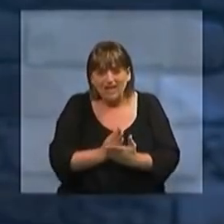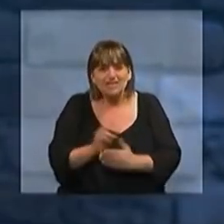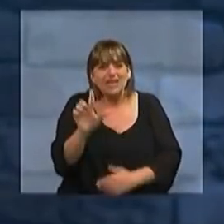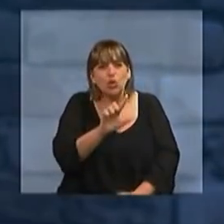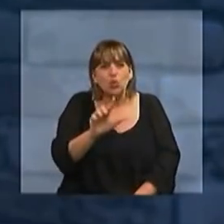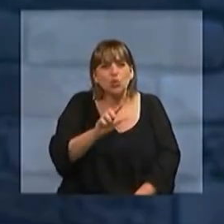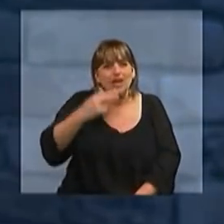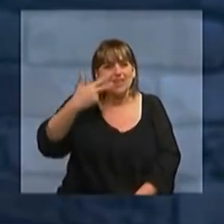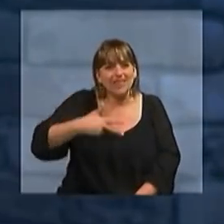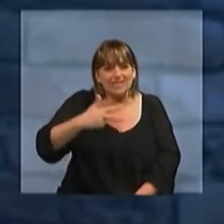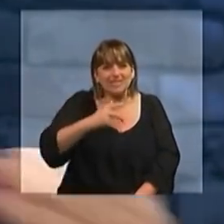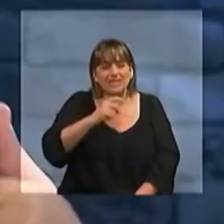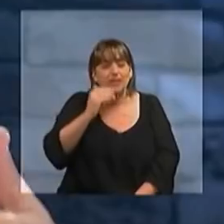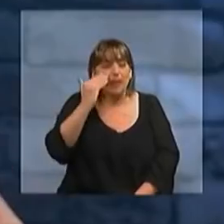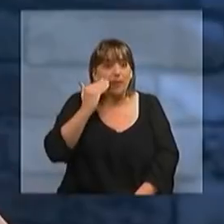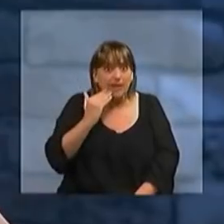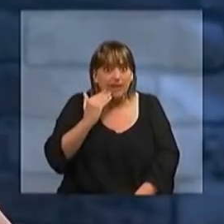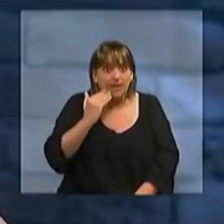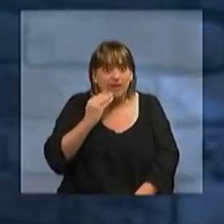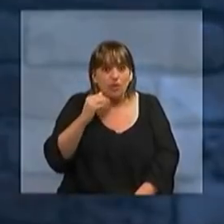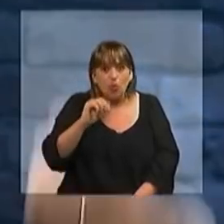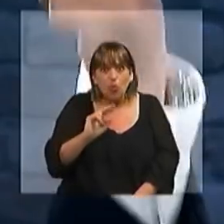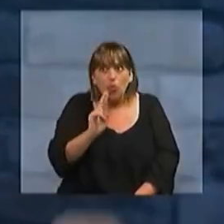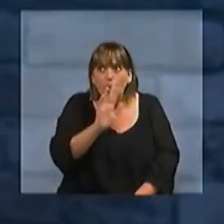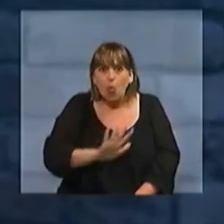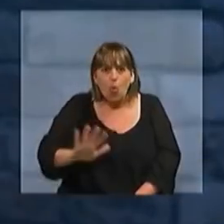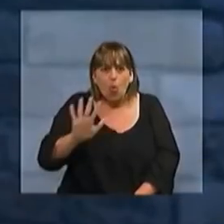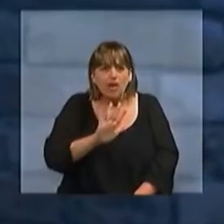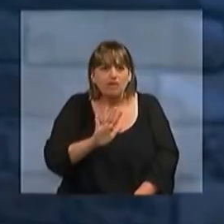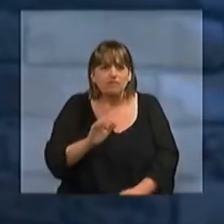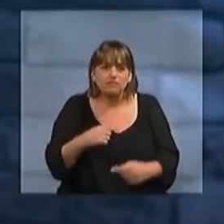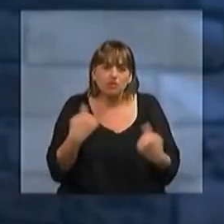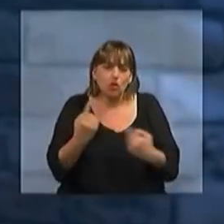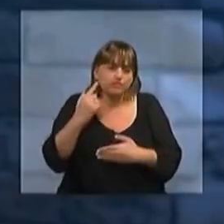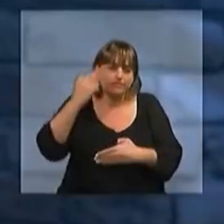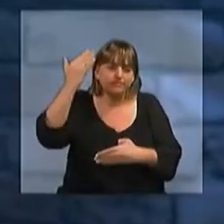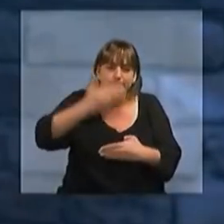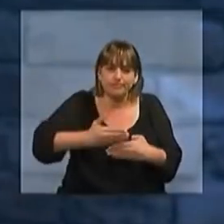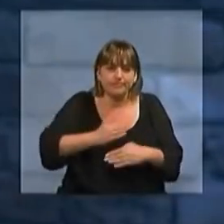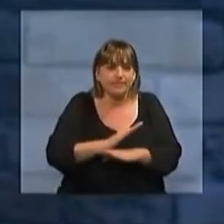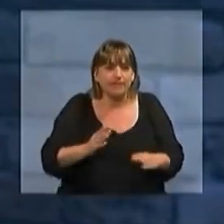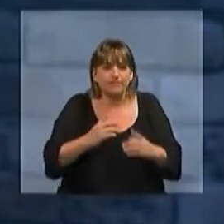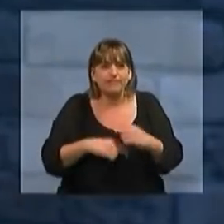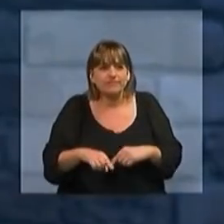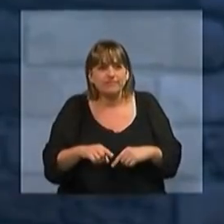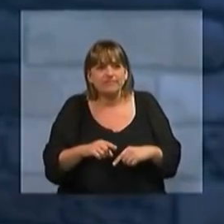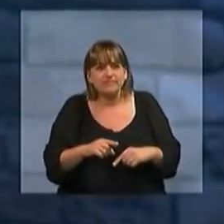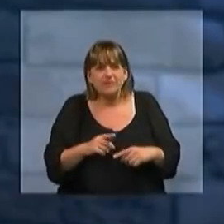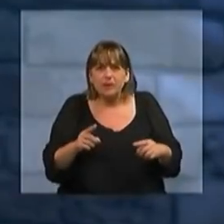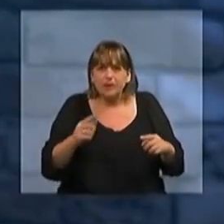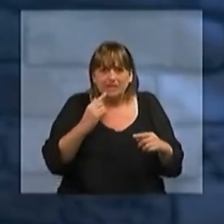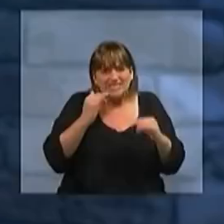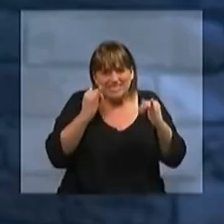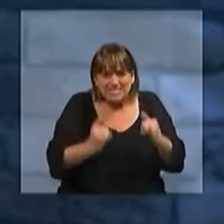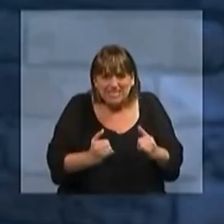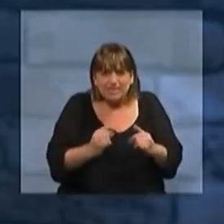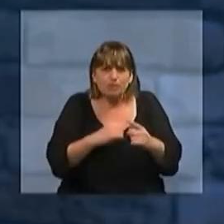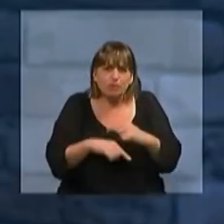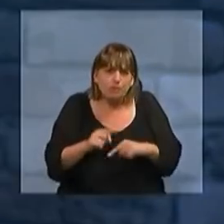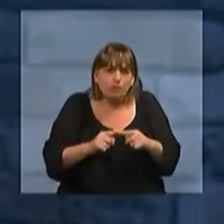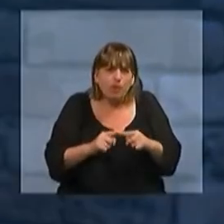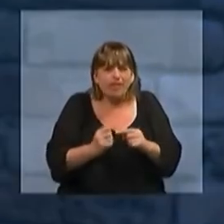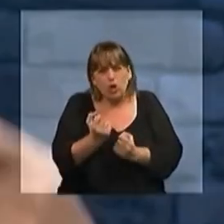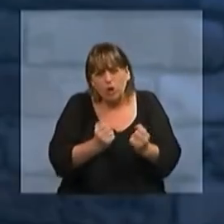13 de abril, el uruguayo cerró la cortina. Sí. A riesgo propio, a